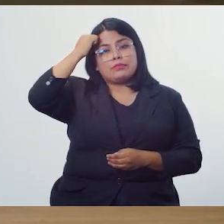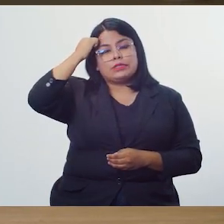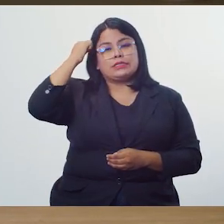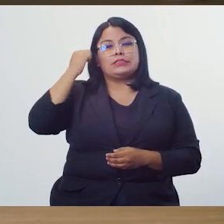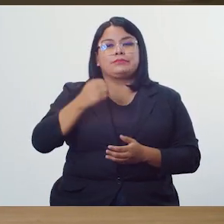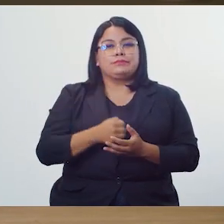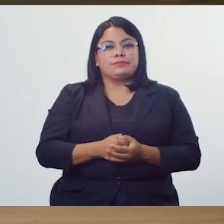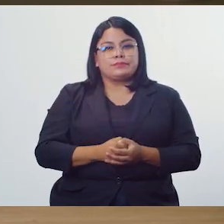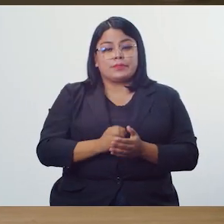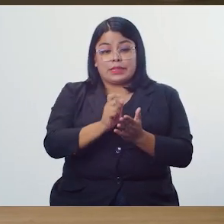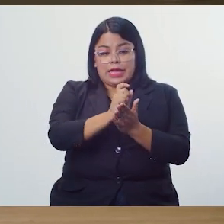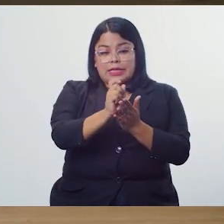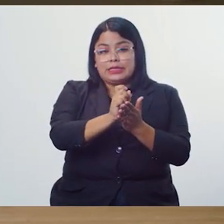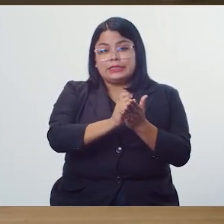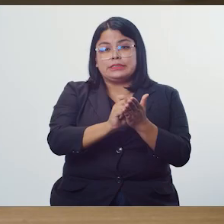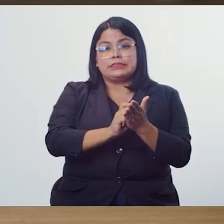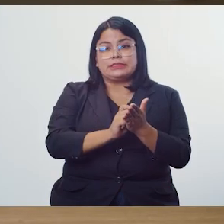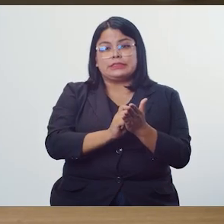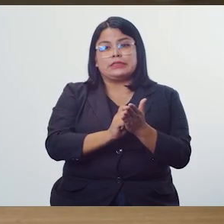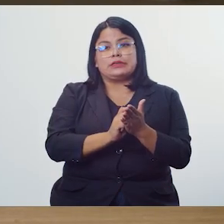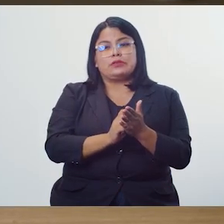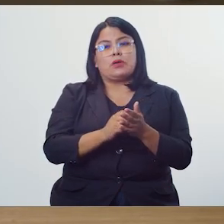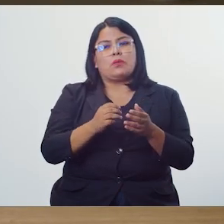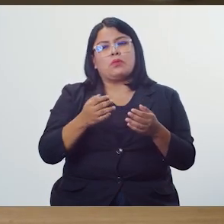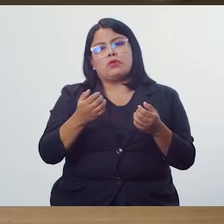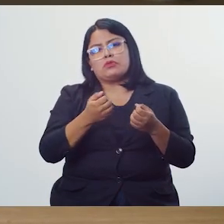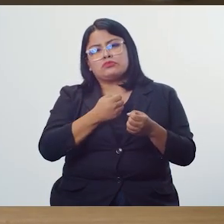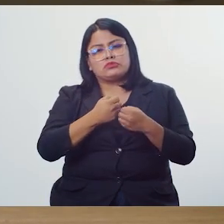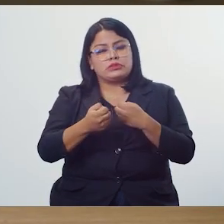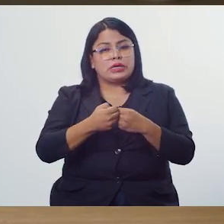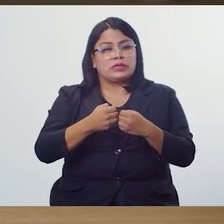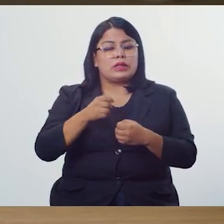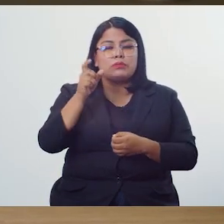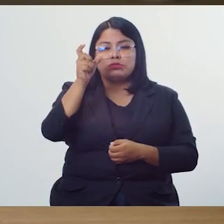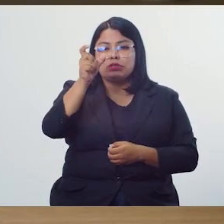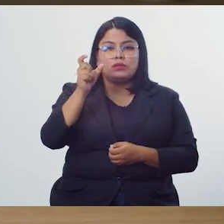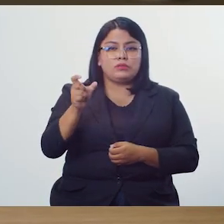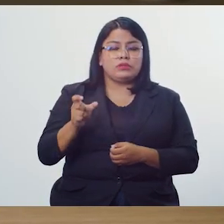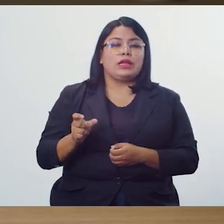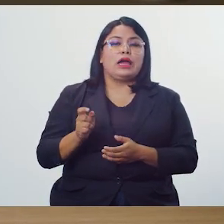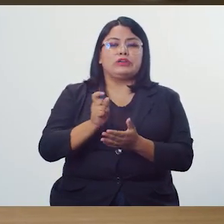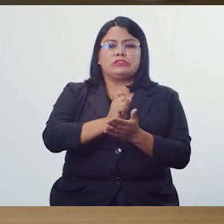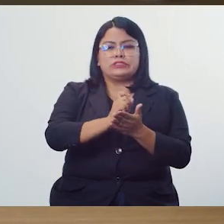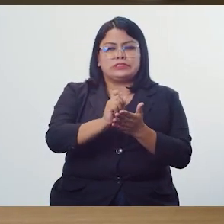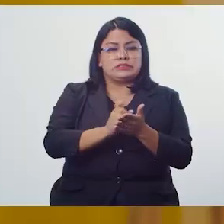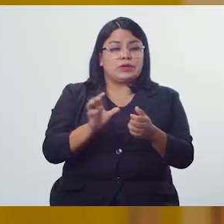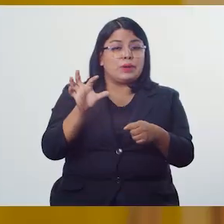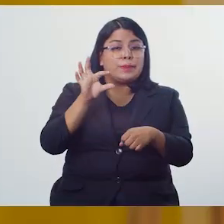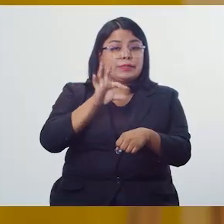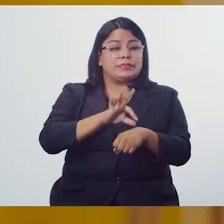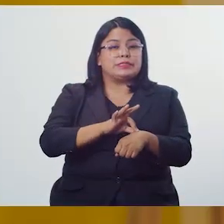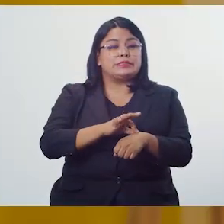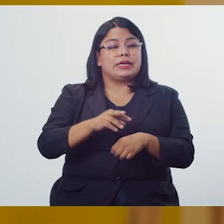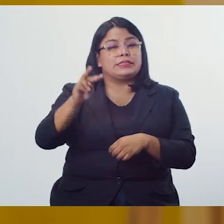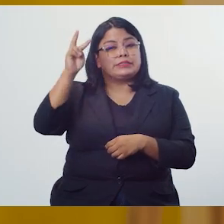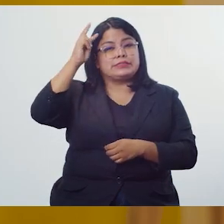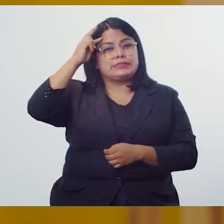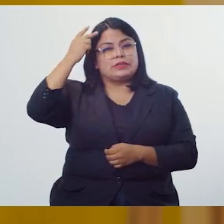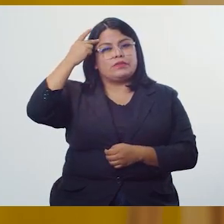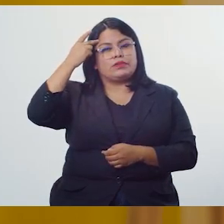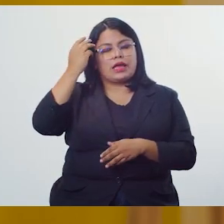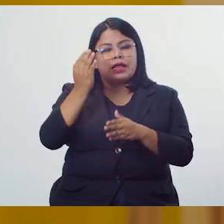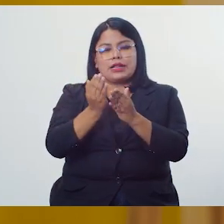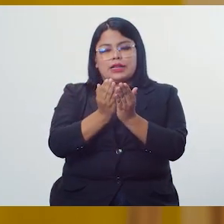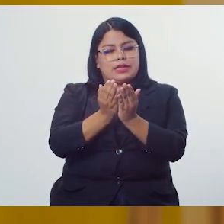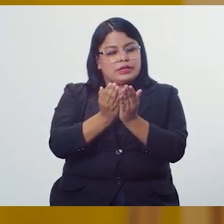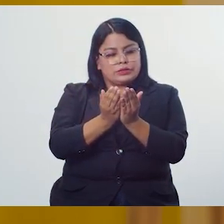aprendizaje del código escrito, es decir, con la ortografía, con la ampliación del vocabulario. Las experiencias significativas